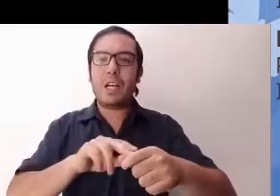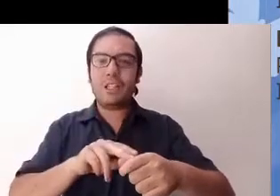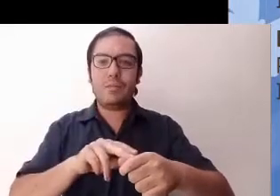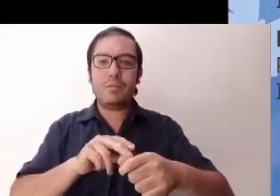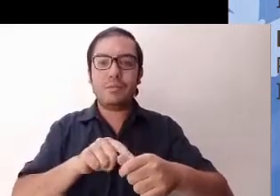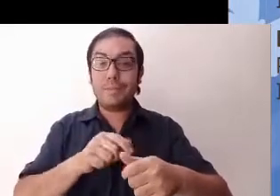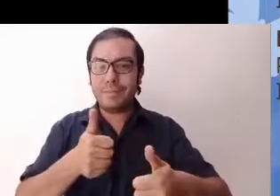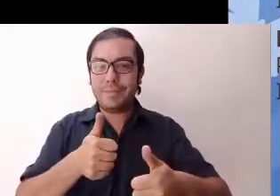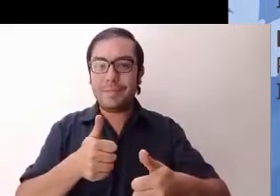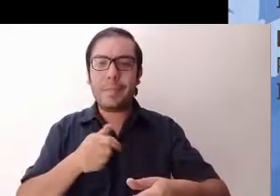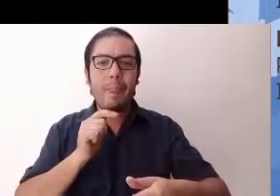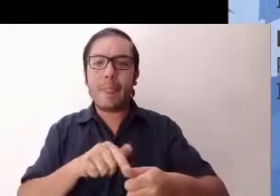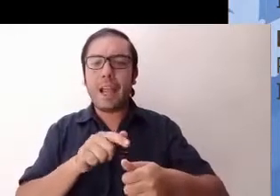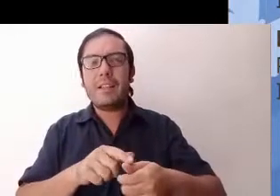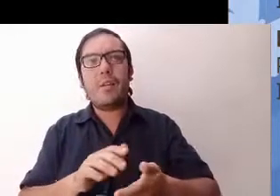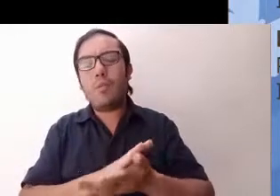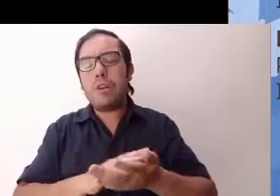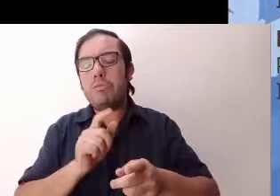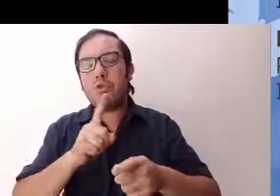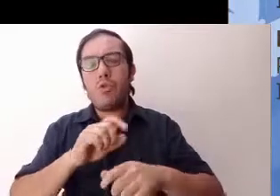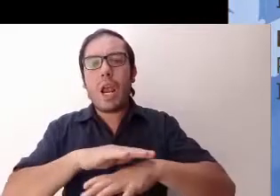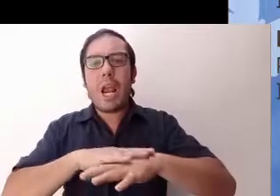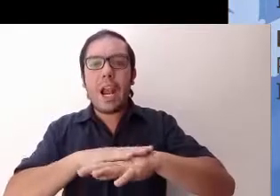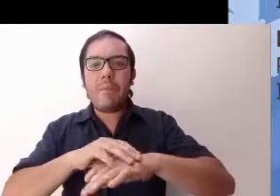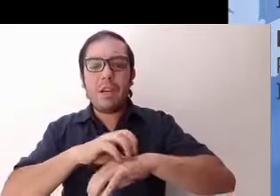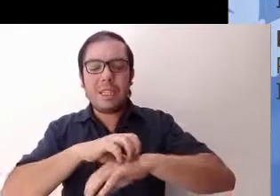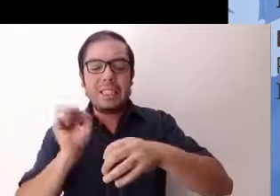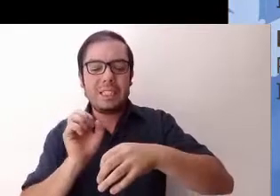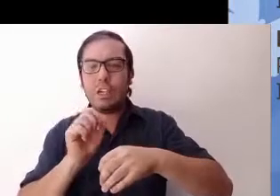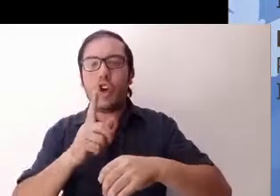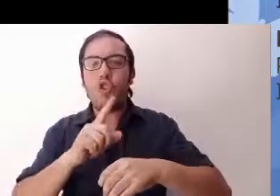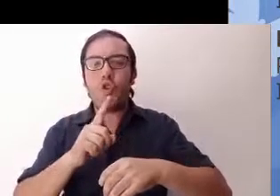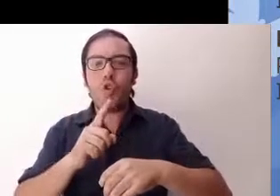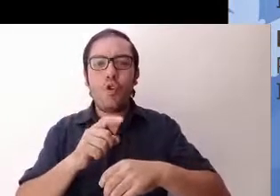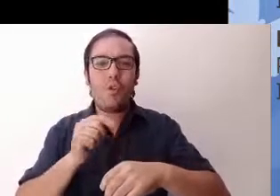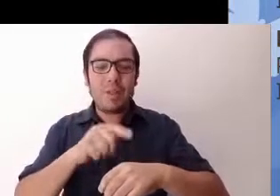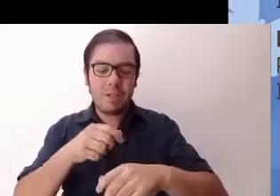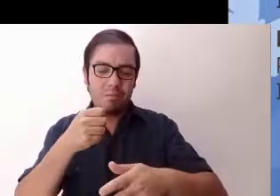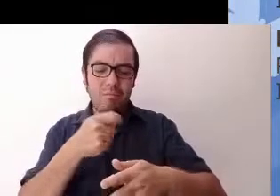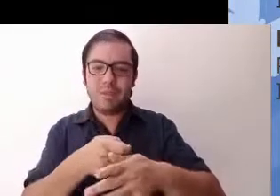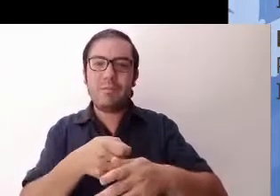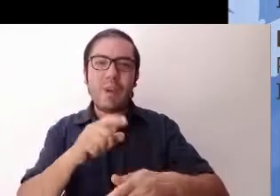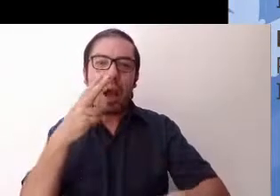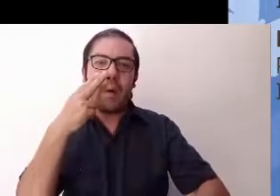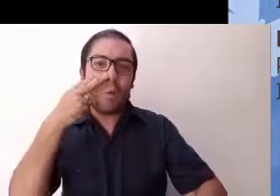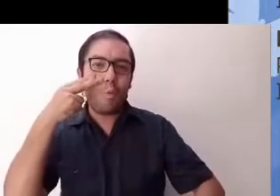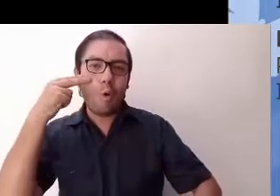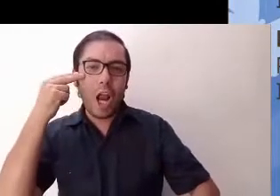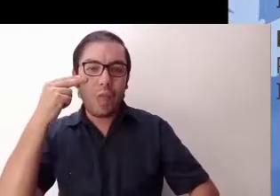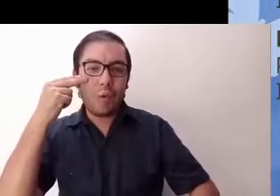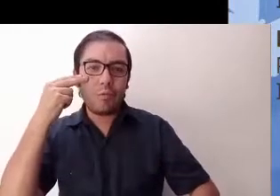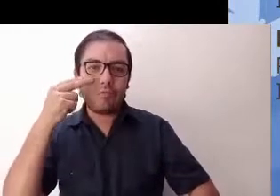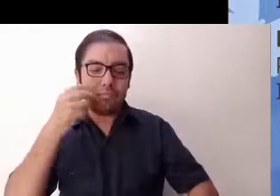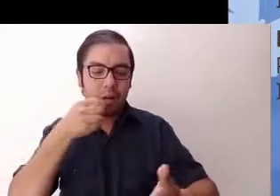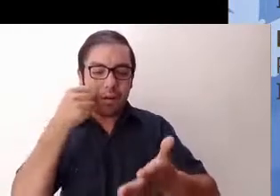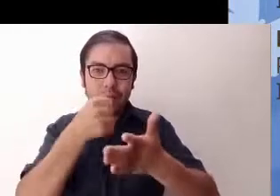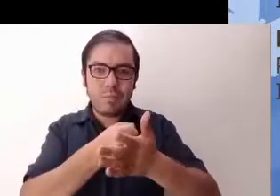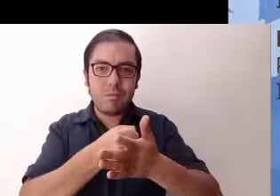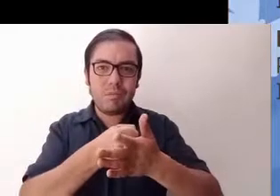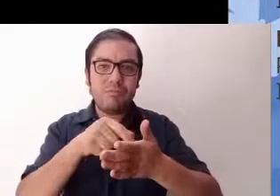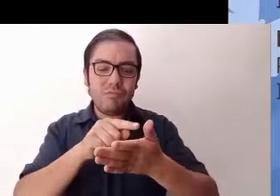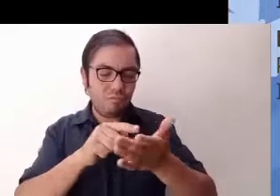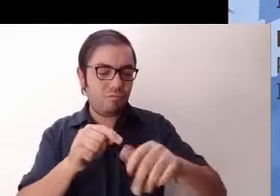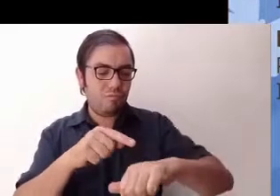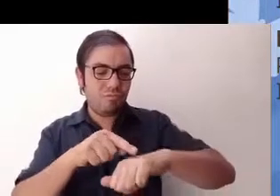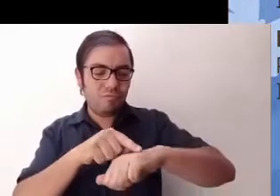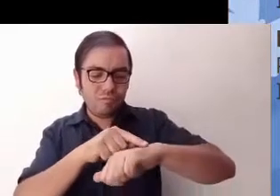piel, pero sí van a dejar un hematoma, ya ese moretón, ¿no es cierto? Y luego tenemos por desgarro